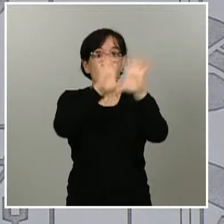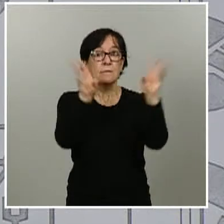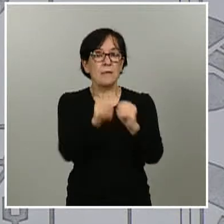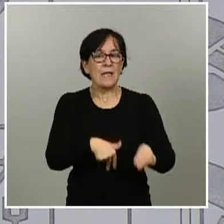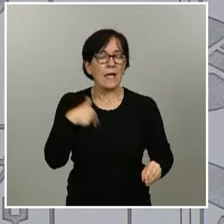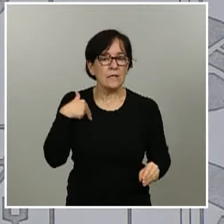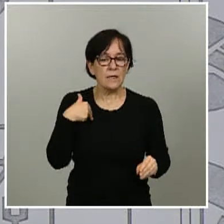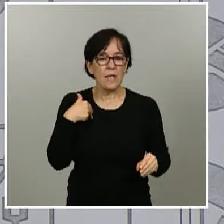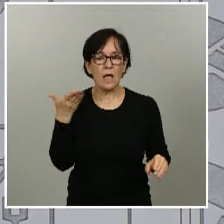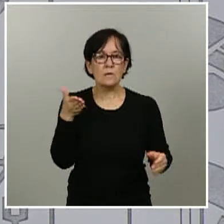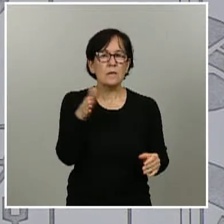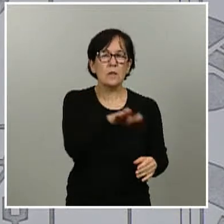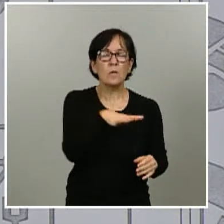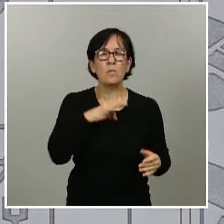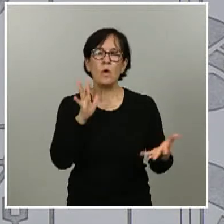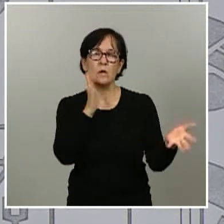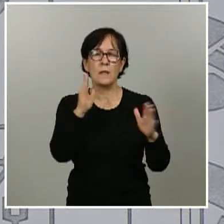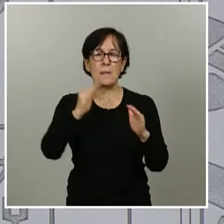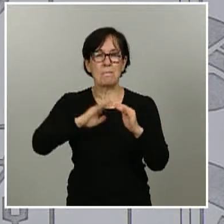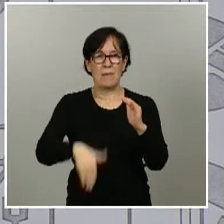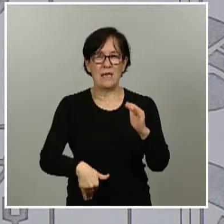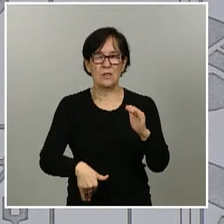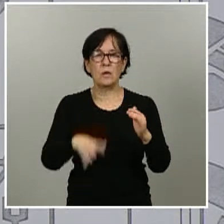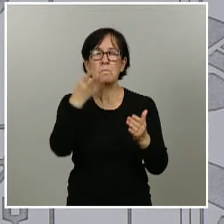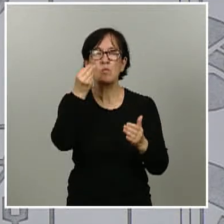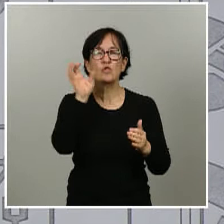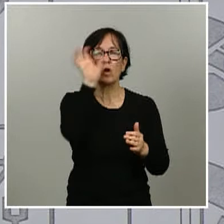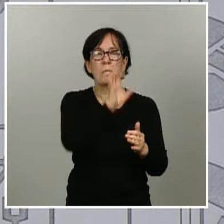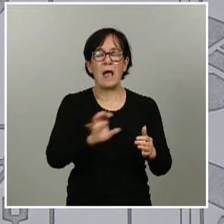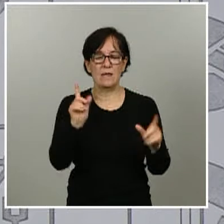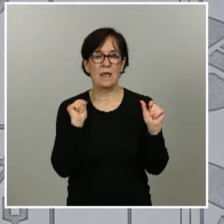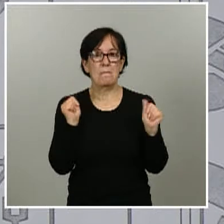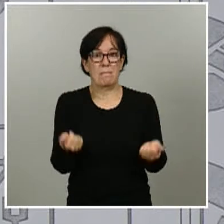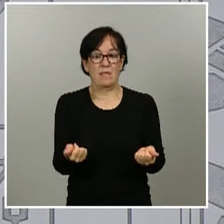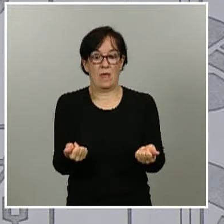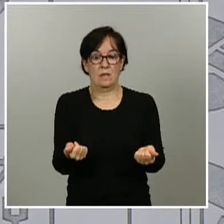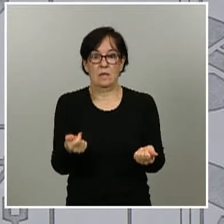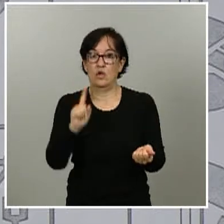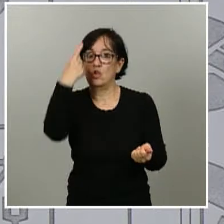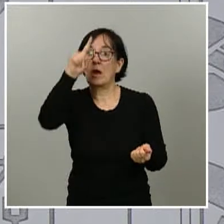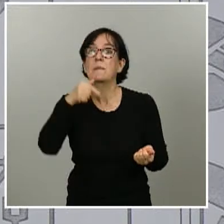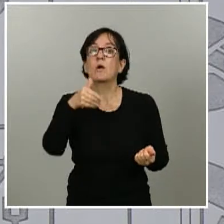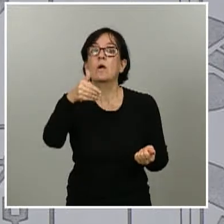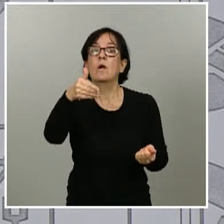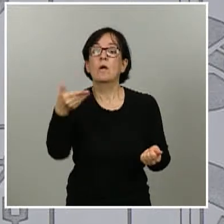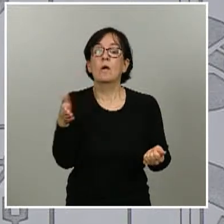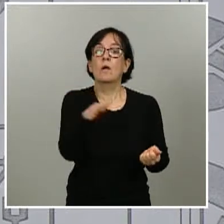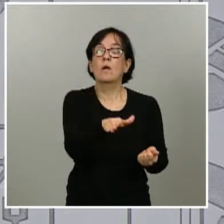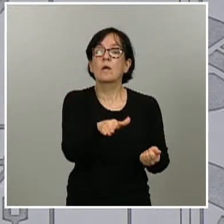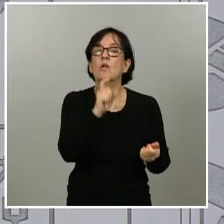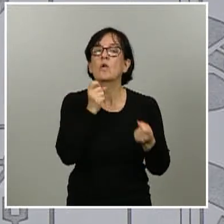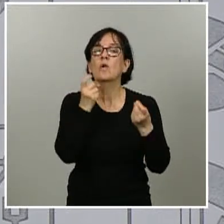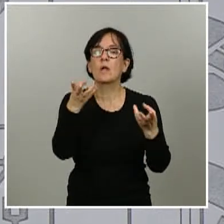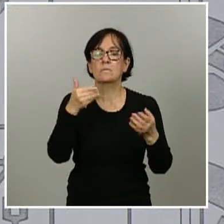letalidad puede estimarse menor, pero es que hay muchos países que están empezando ahora y que no vamos a conocer su letalidad hasta dentro de varias